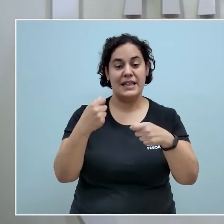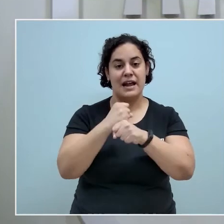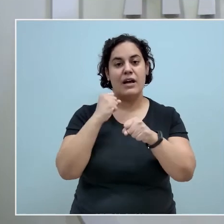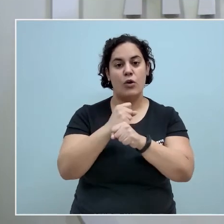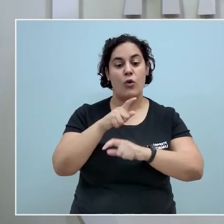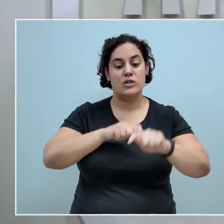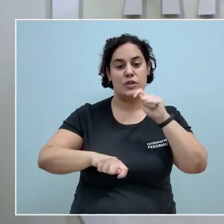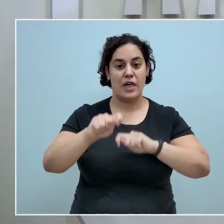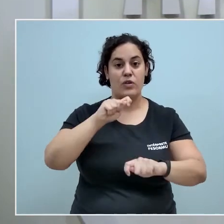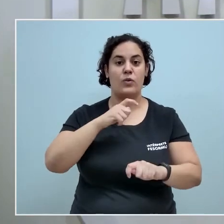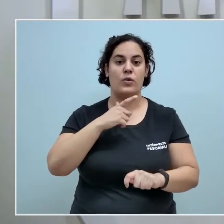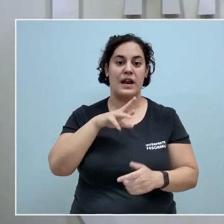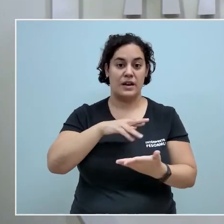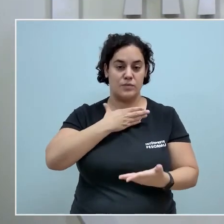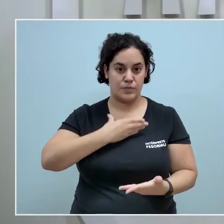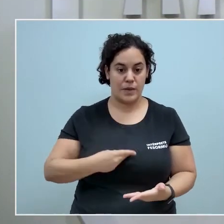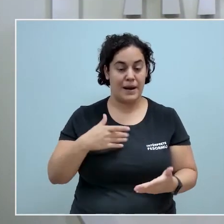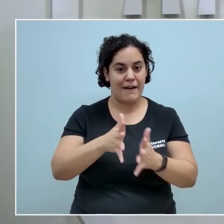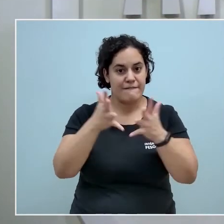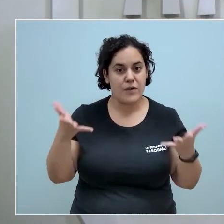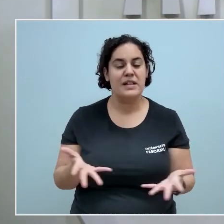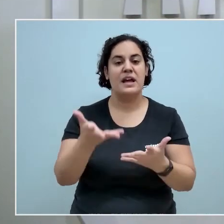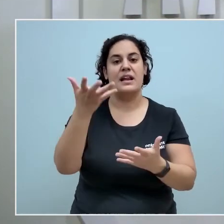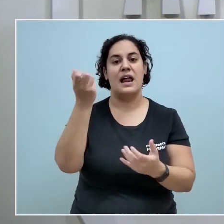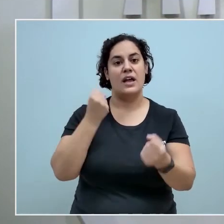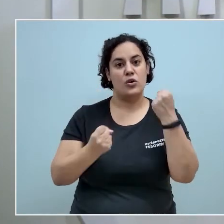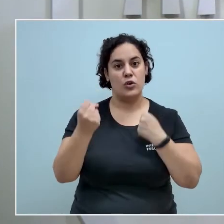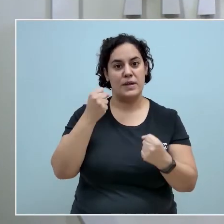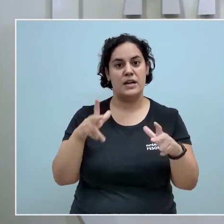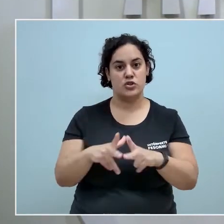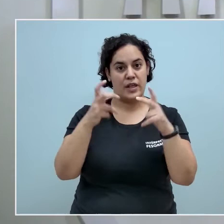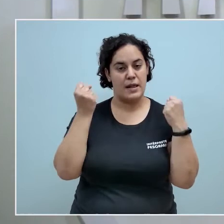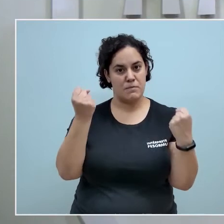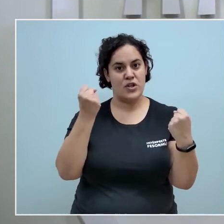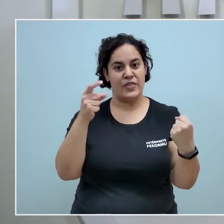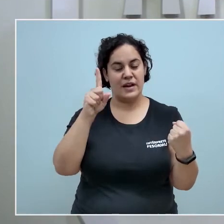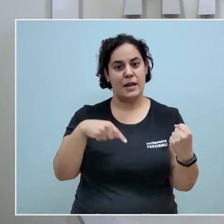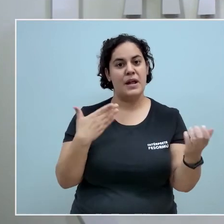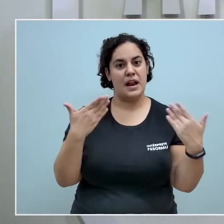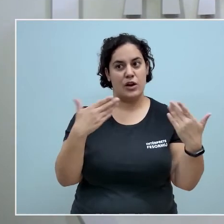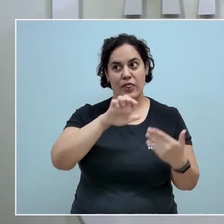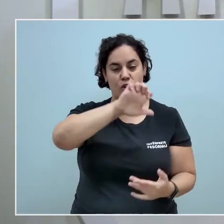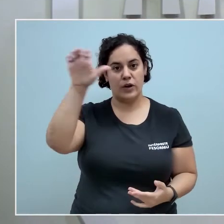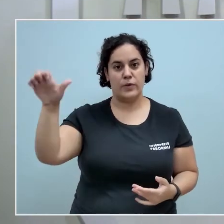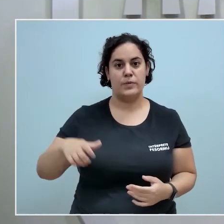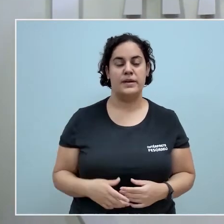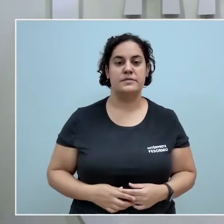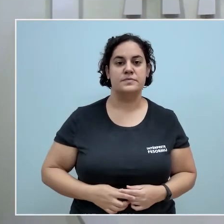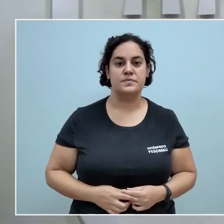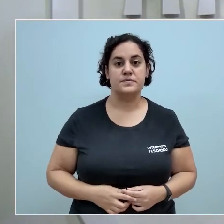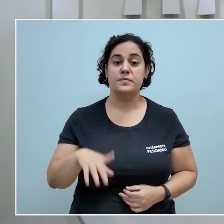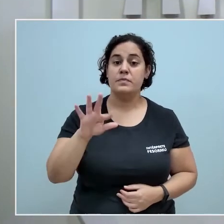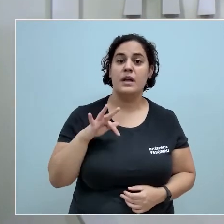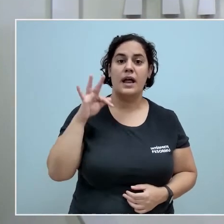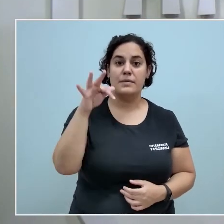región de Murcia, UCOMUR, para fomentar la economía social y potenciar su relación con Europa. Además, el